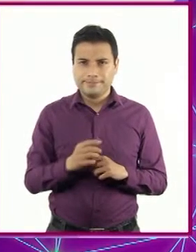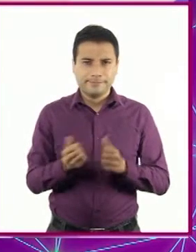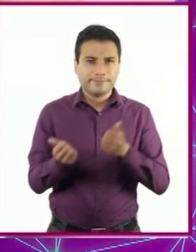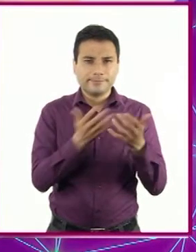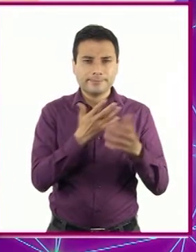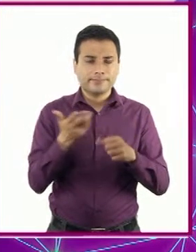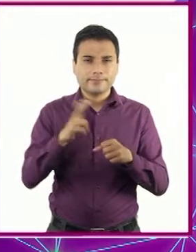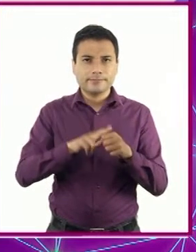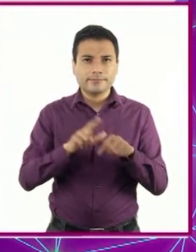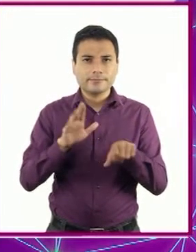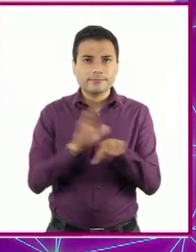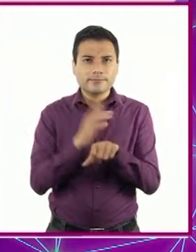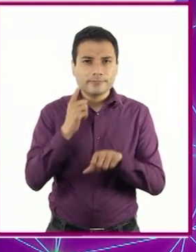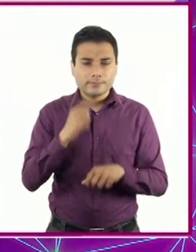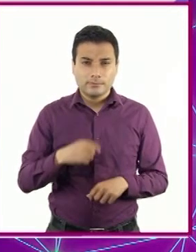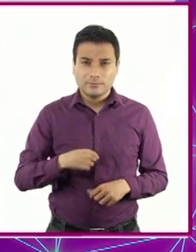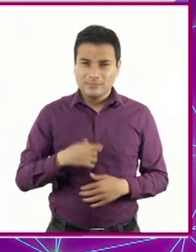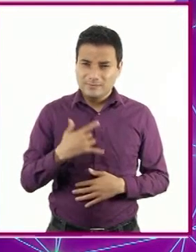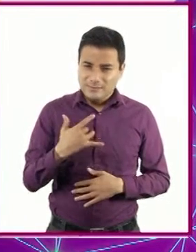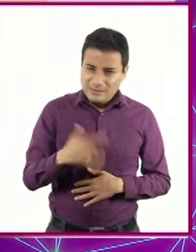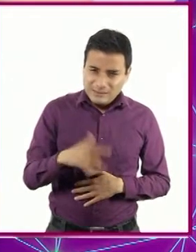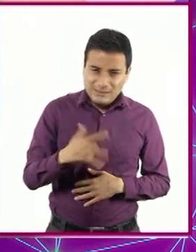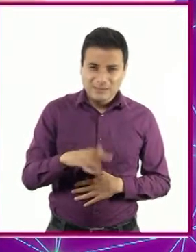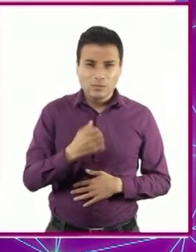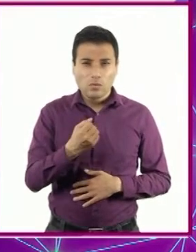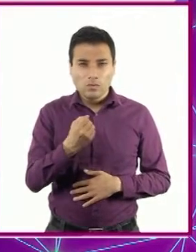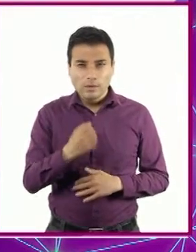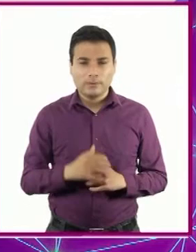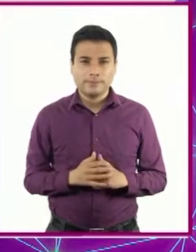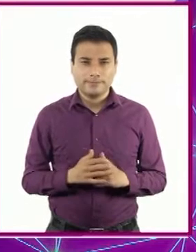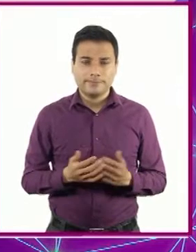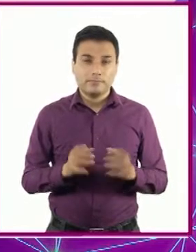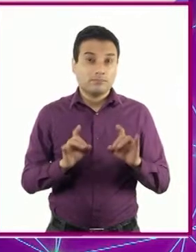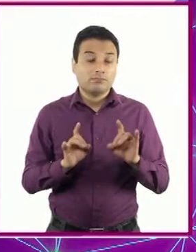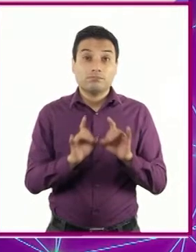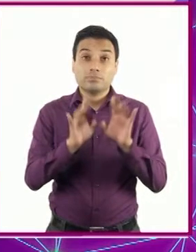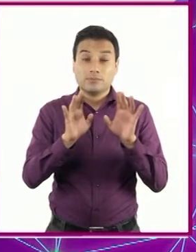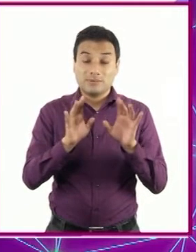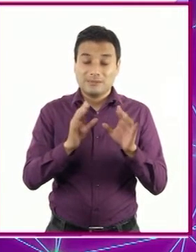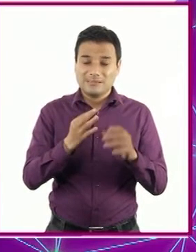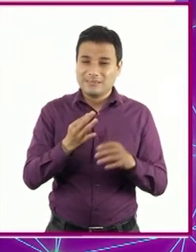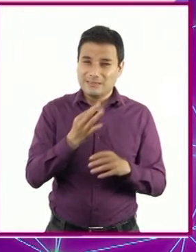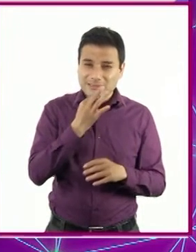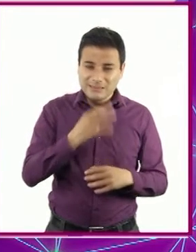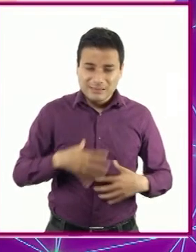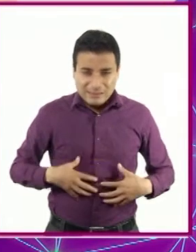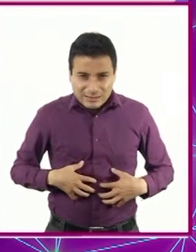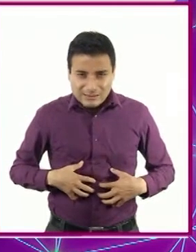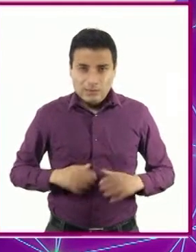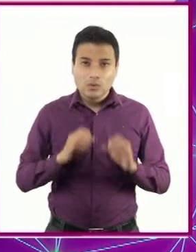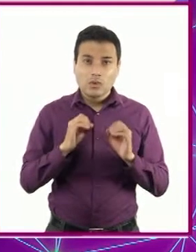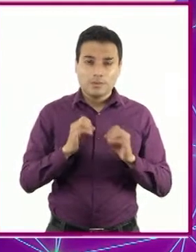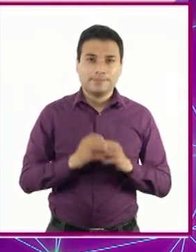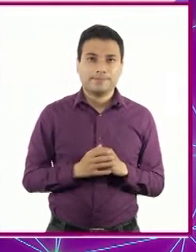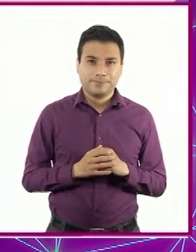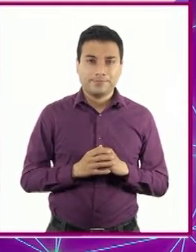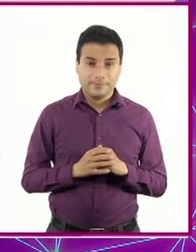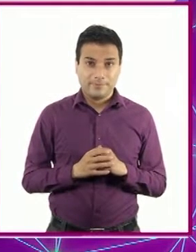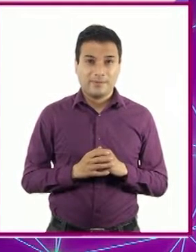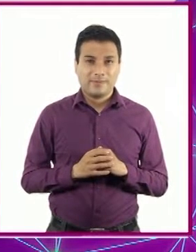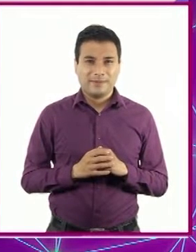son dolor de estómago de carácter agudo, repentino y persistente, evacuación de heces